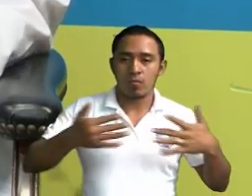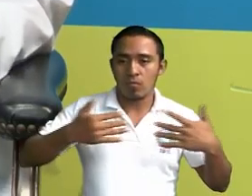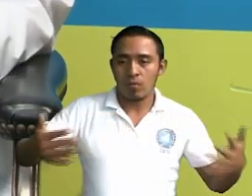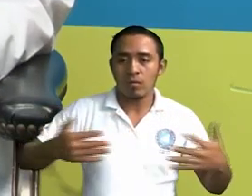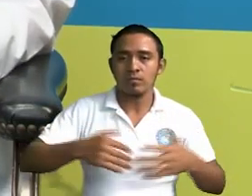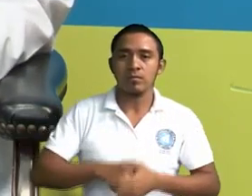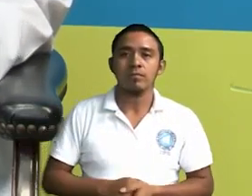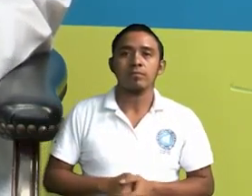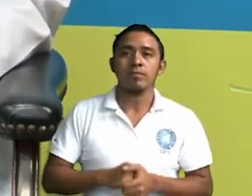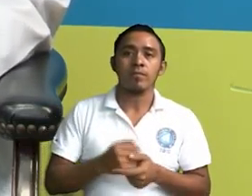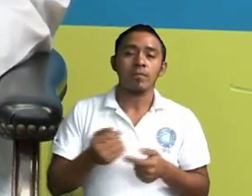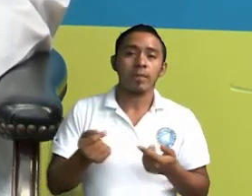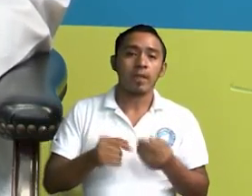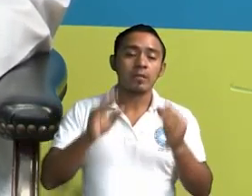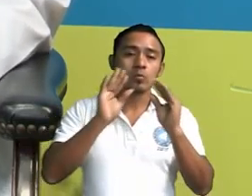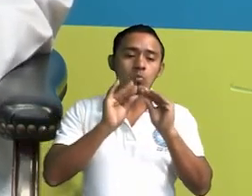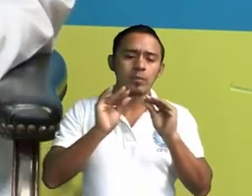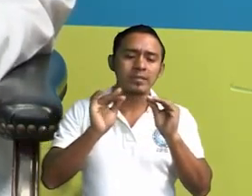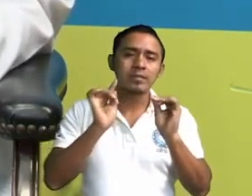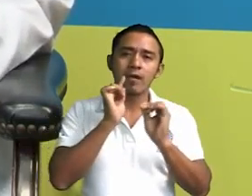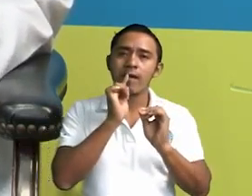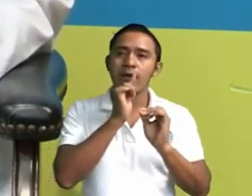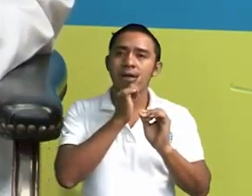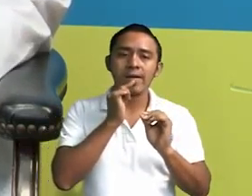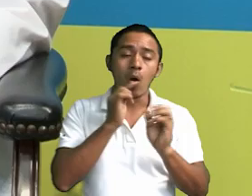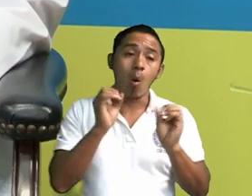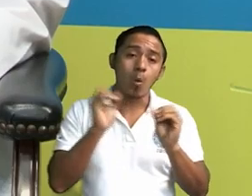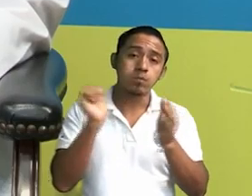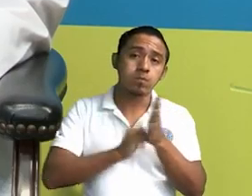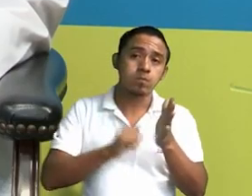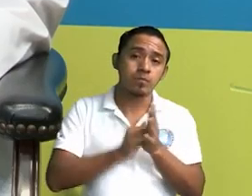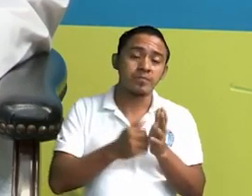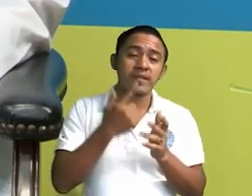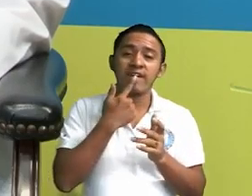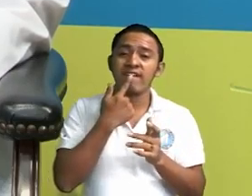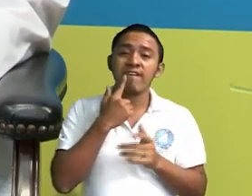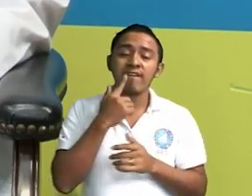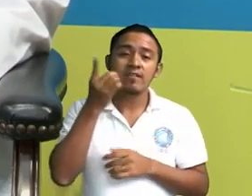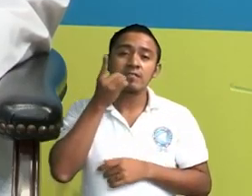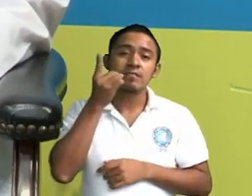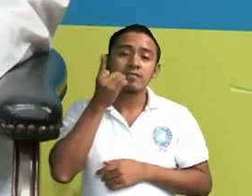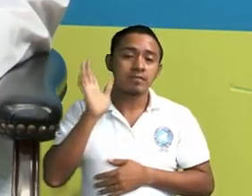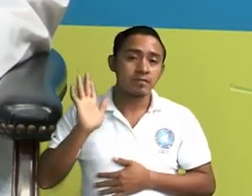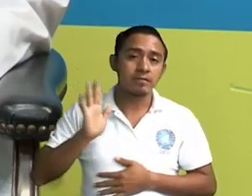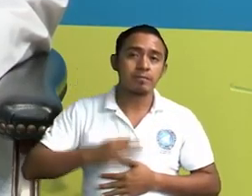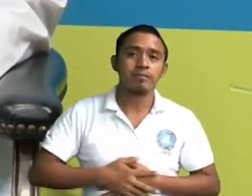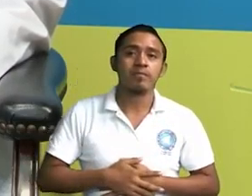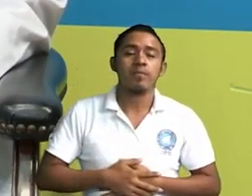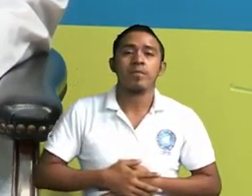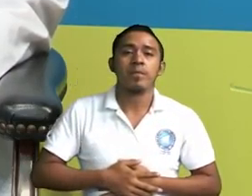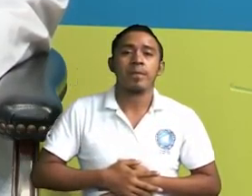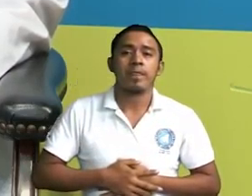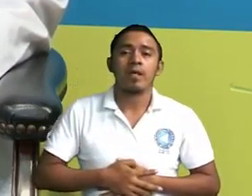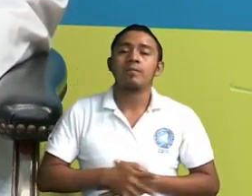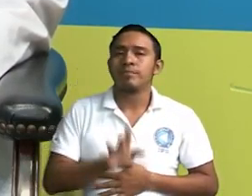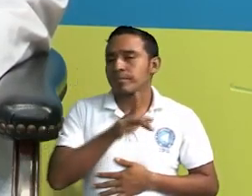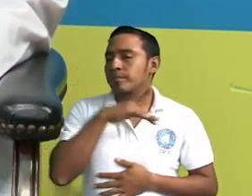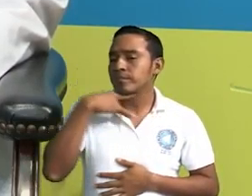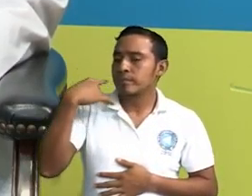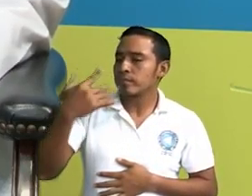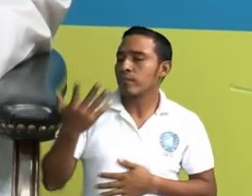tanto los tejidos blandos de la boca como los tejidos duros en este caso los dientes si bien es cierto que todos